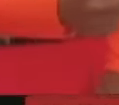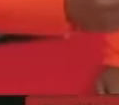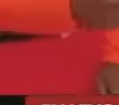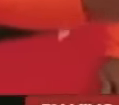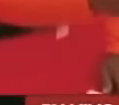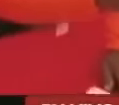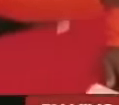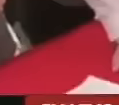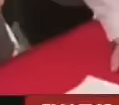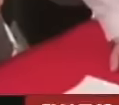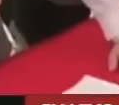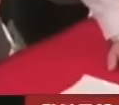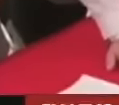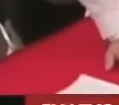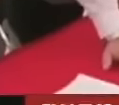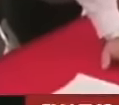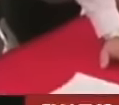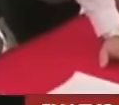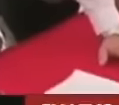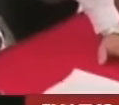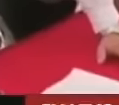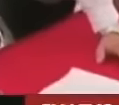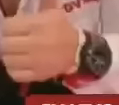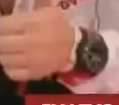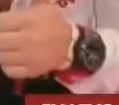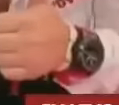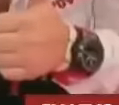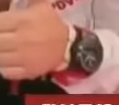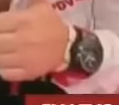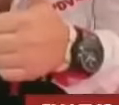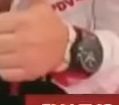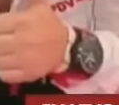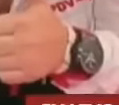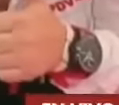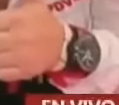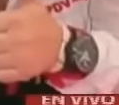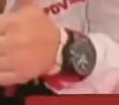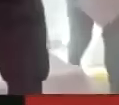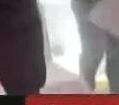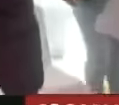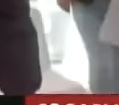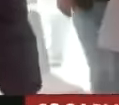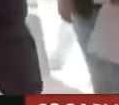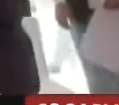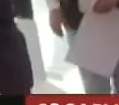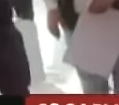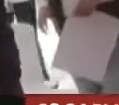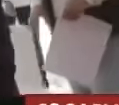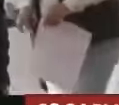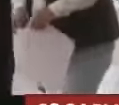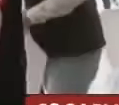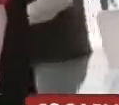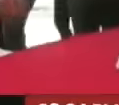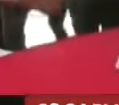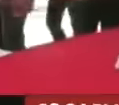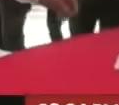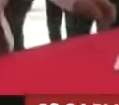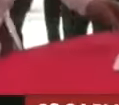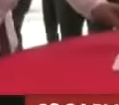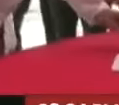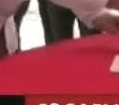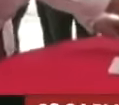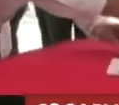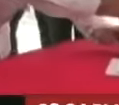Arranquemos la firma de un compromiso y le respondamos al imperio norteamericano con la mayor voluntad, con el